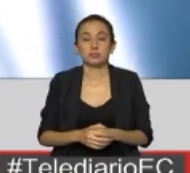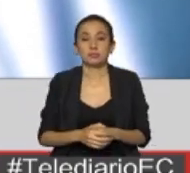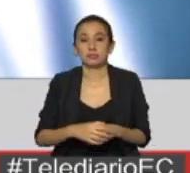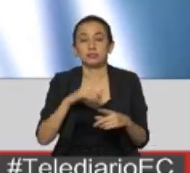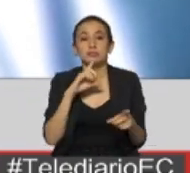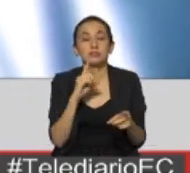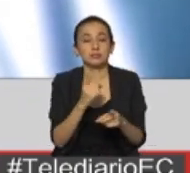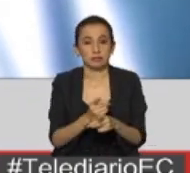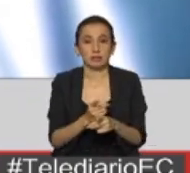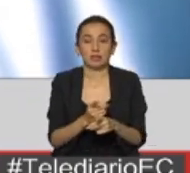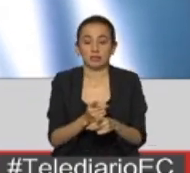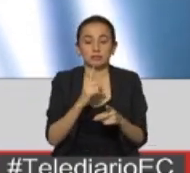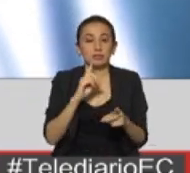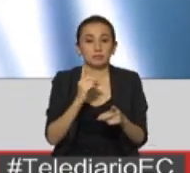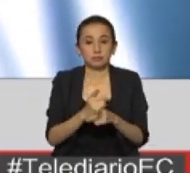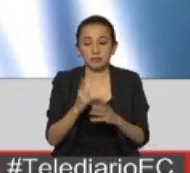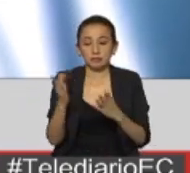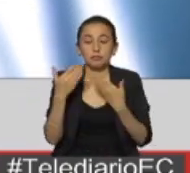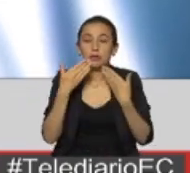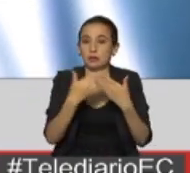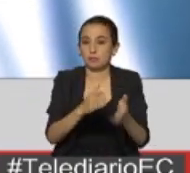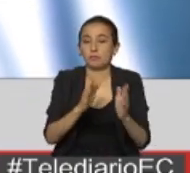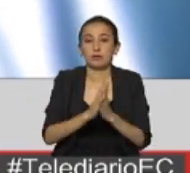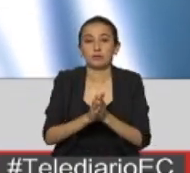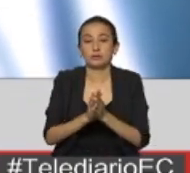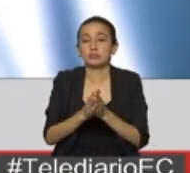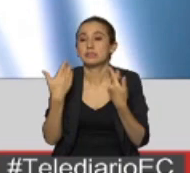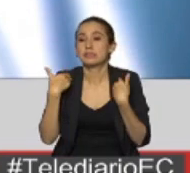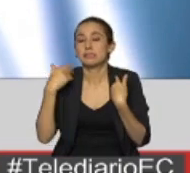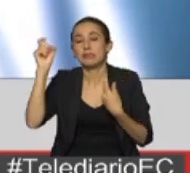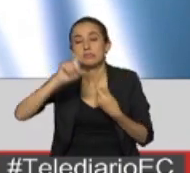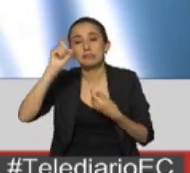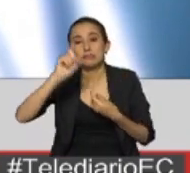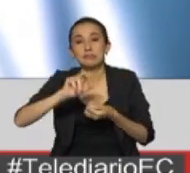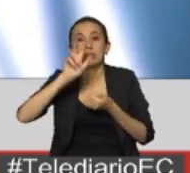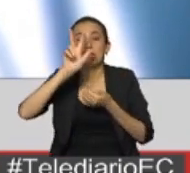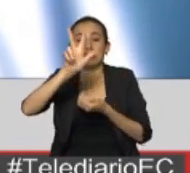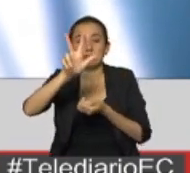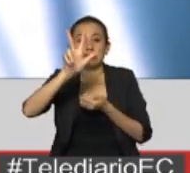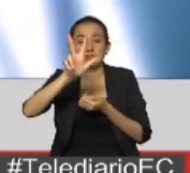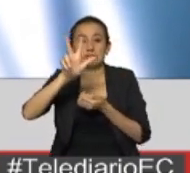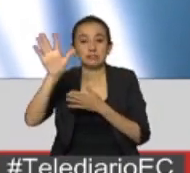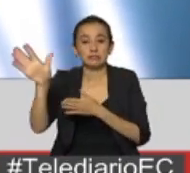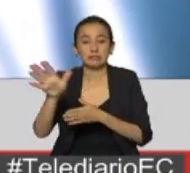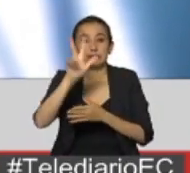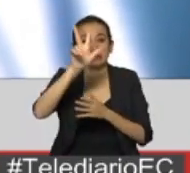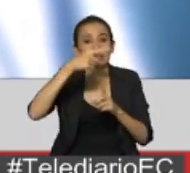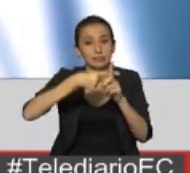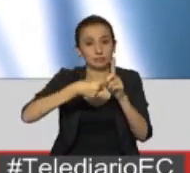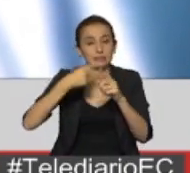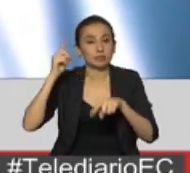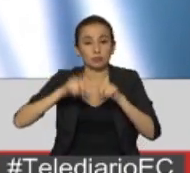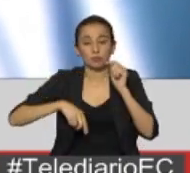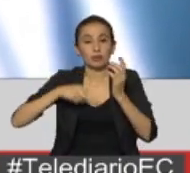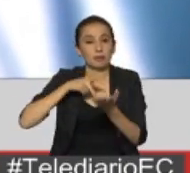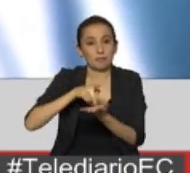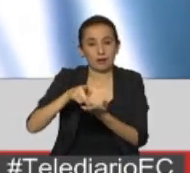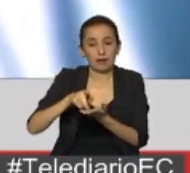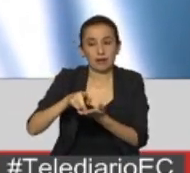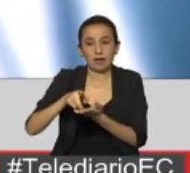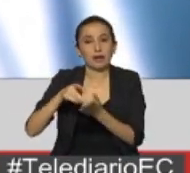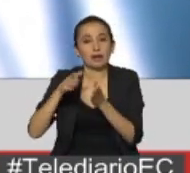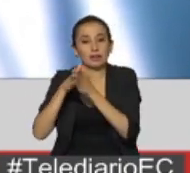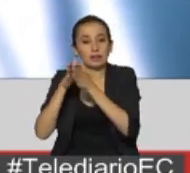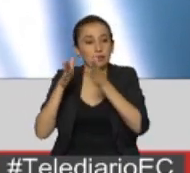que el diferimiento de estas 3 cuotas, por ejemplo, lo hacemos en 12 meses, el gobierno autónomo descentralizado